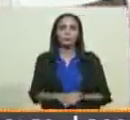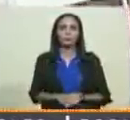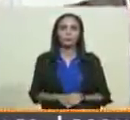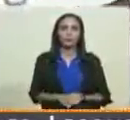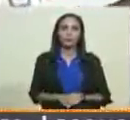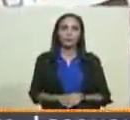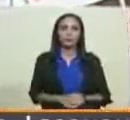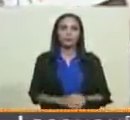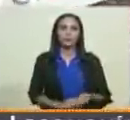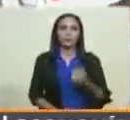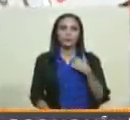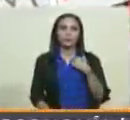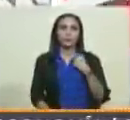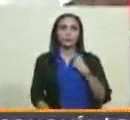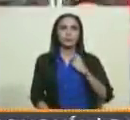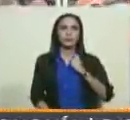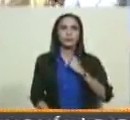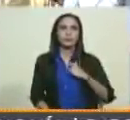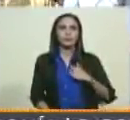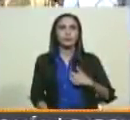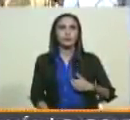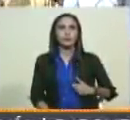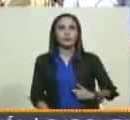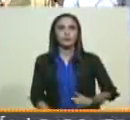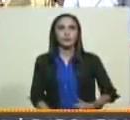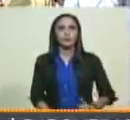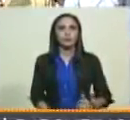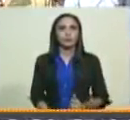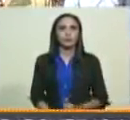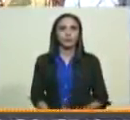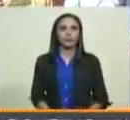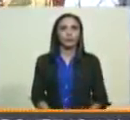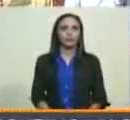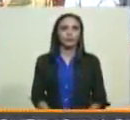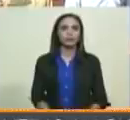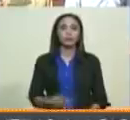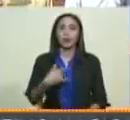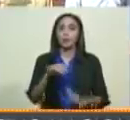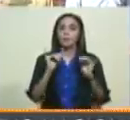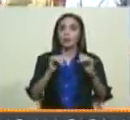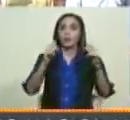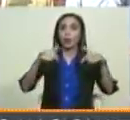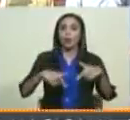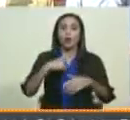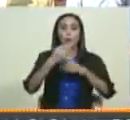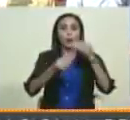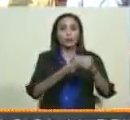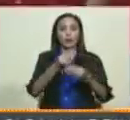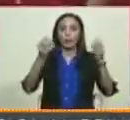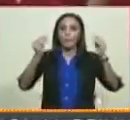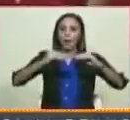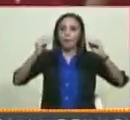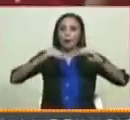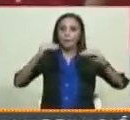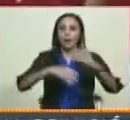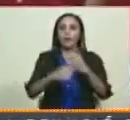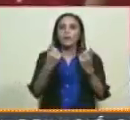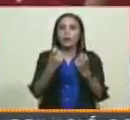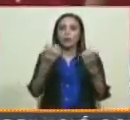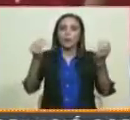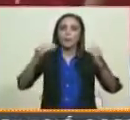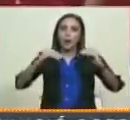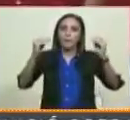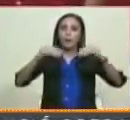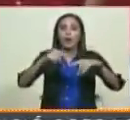Lo mismo les digo hoy. Estamos haciendo muchas cosas, pero falta hacer muchas más.